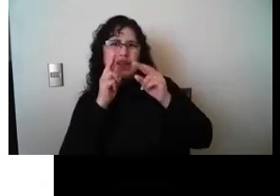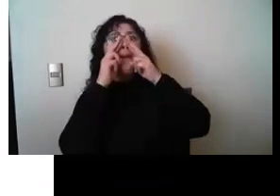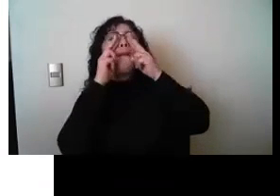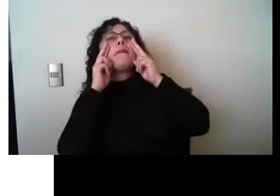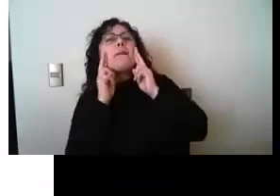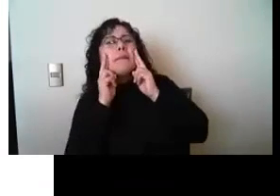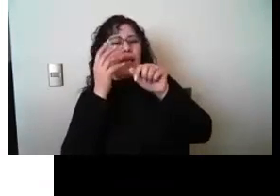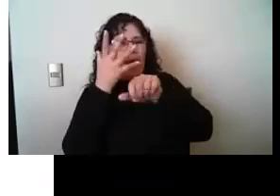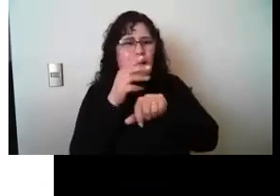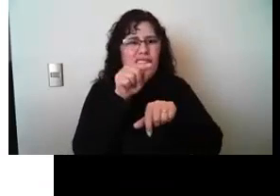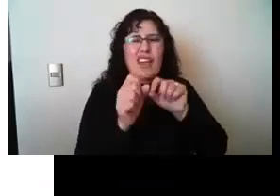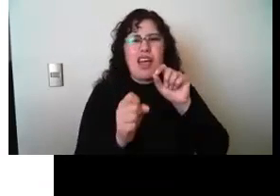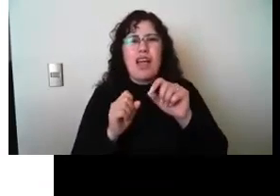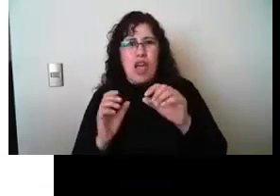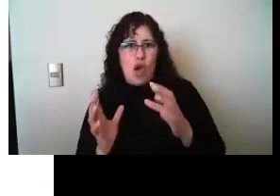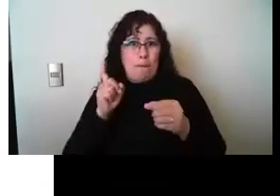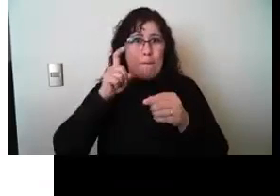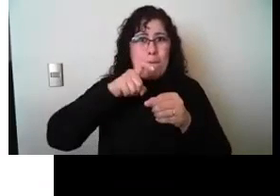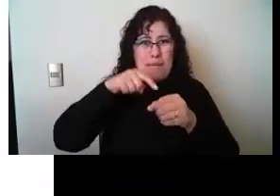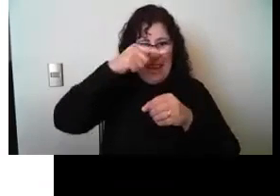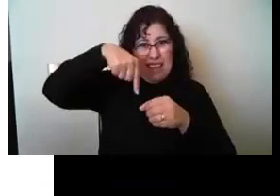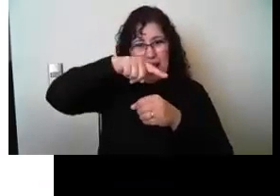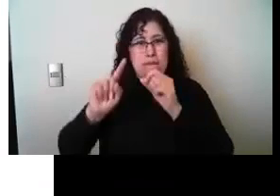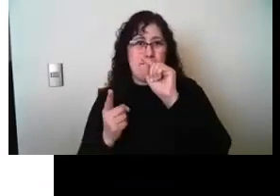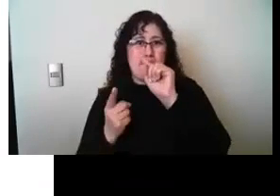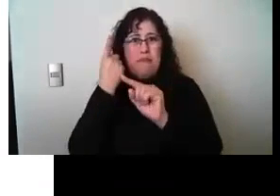parte de la primera neurona, que es una neurona bipolar.